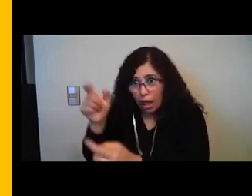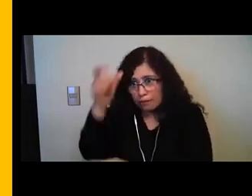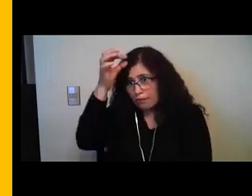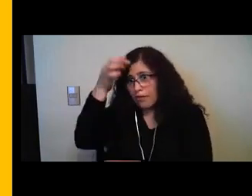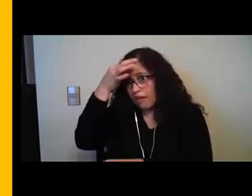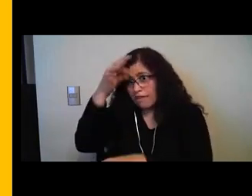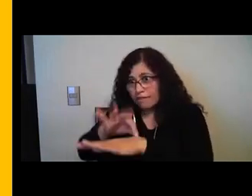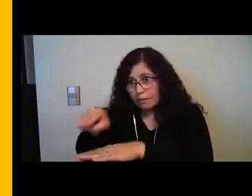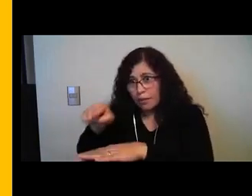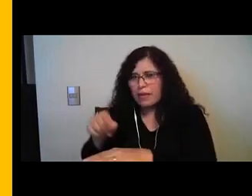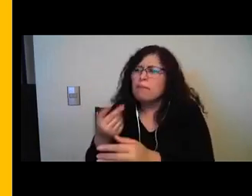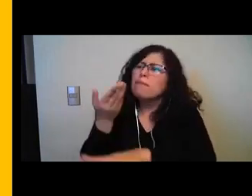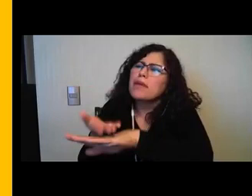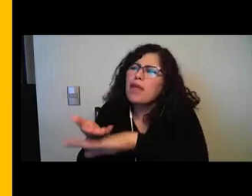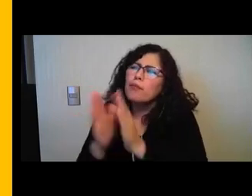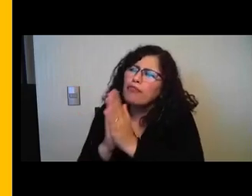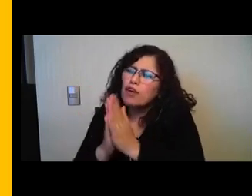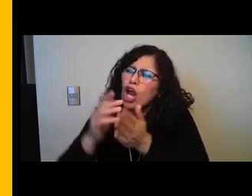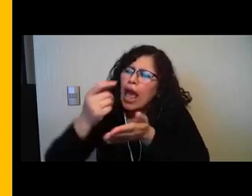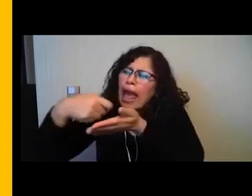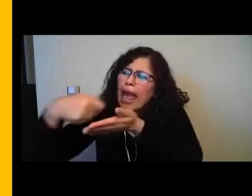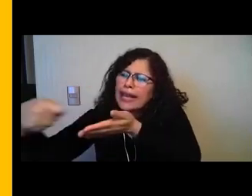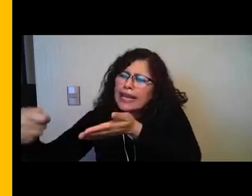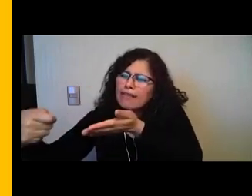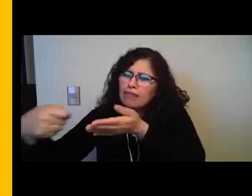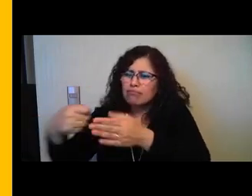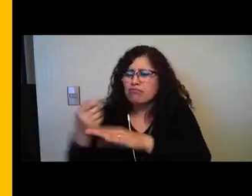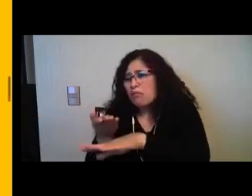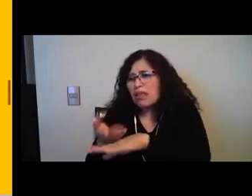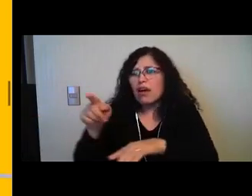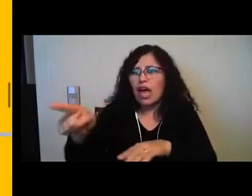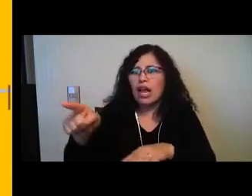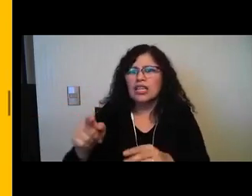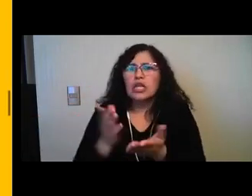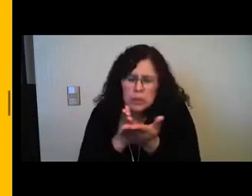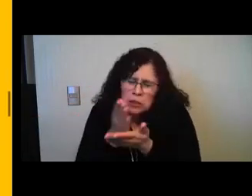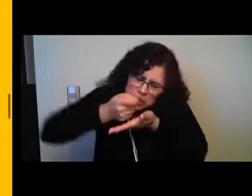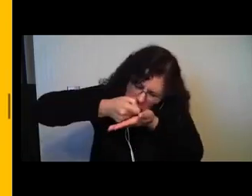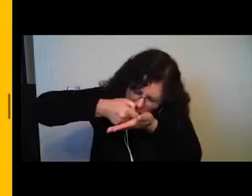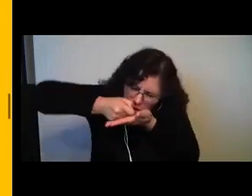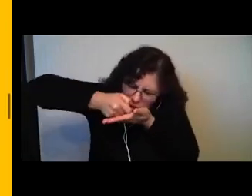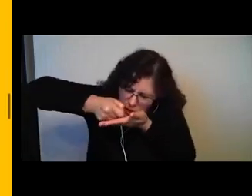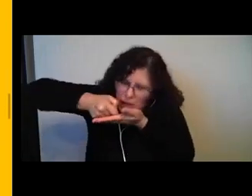escriben, y escriben una letra muy pequeñísima, prácticamente ilegible.